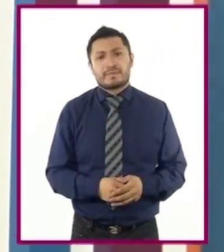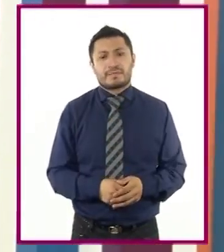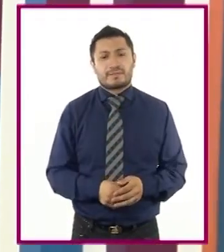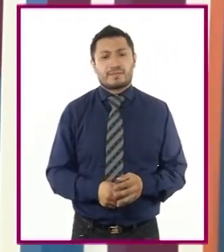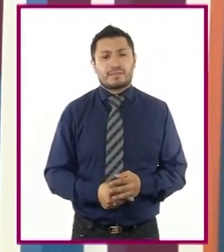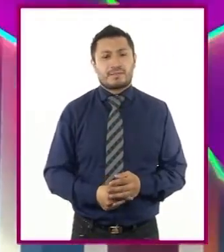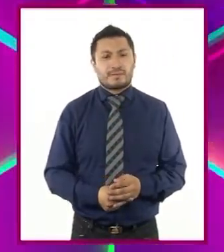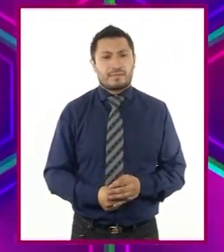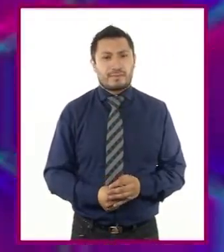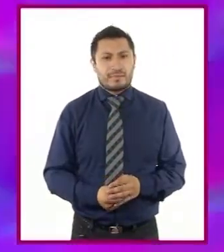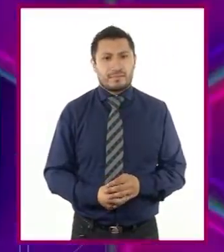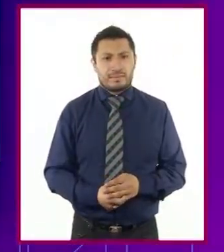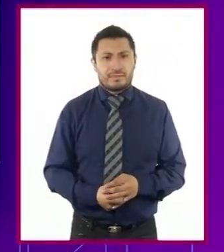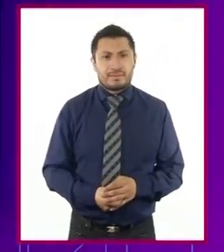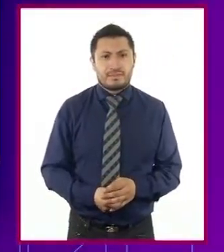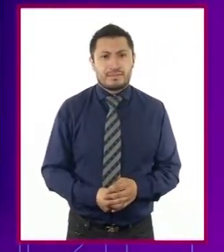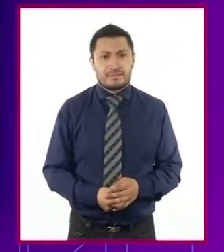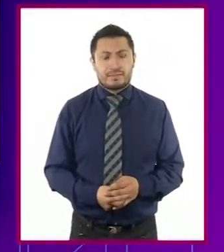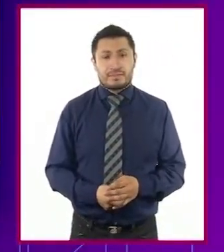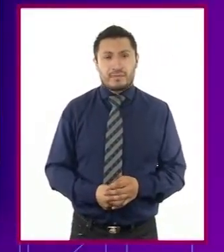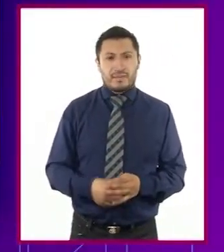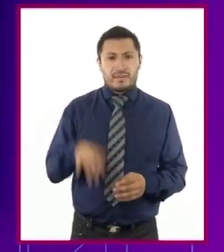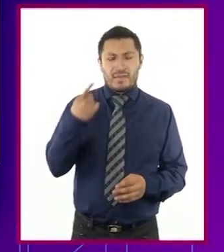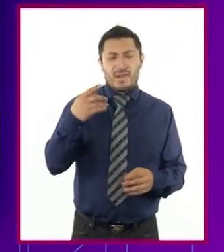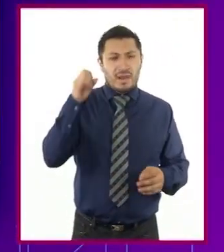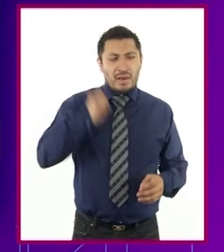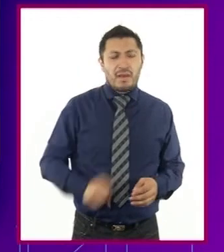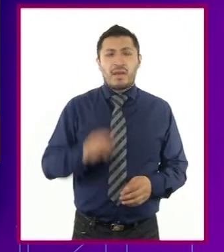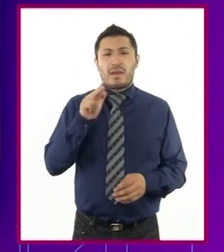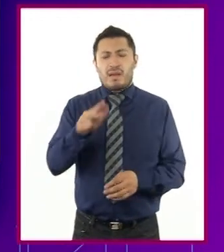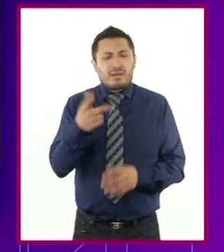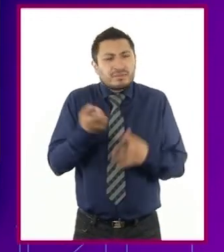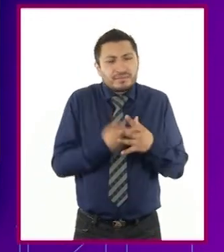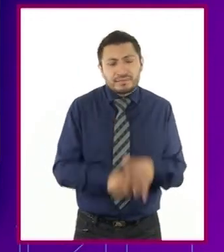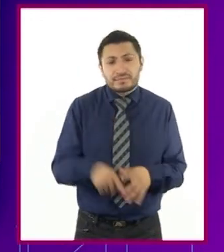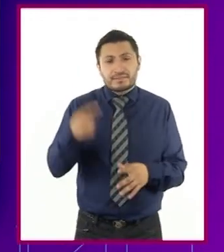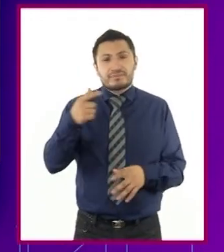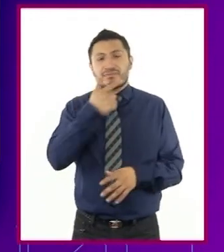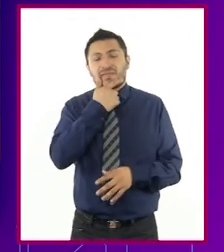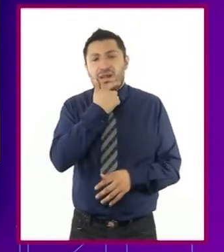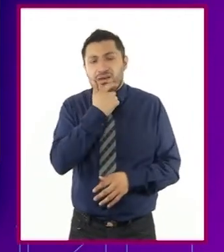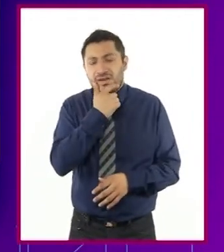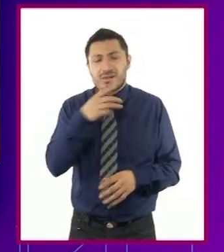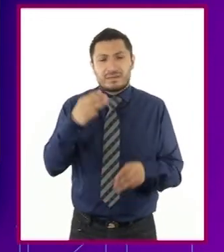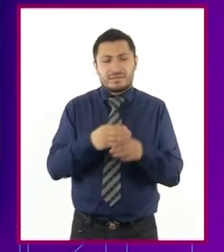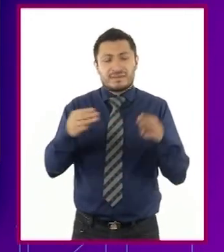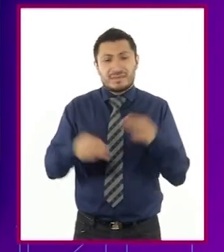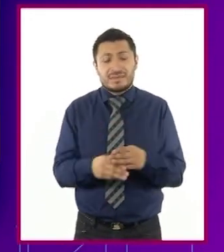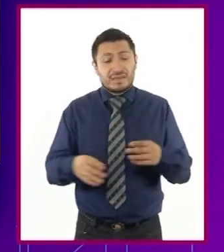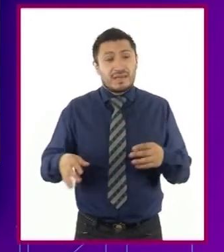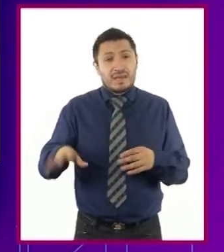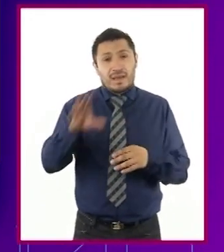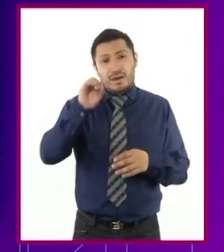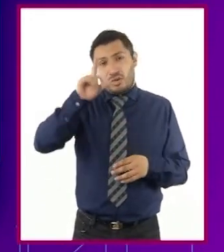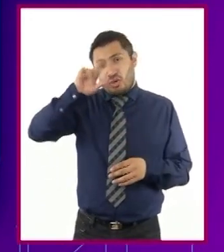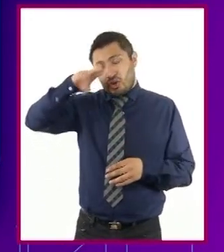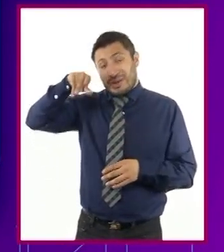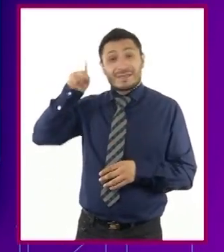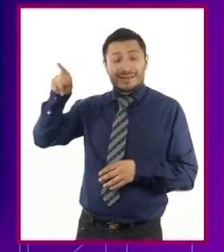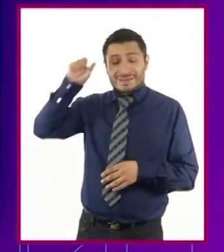video. A principios del siglo XVIII, Inglaterra extraía materias primas de sus colonias en